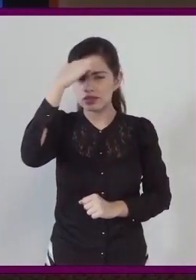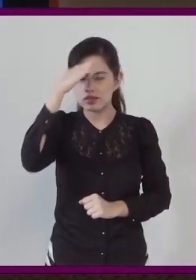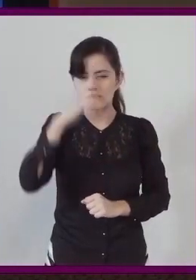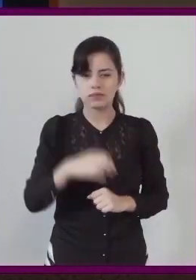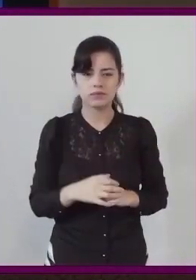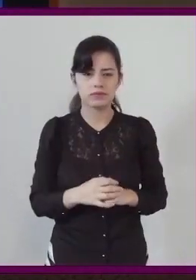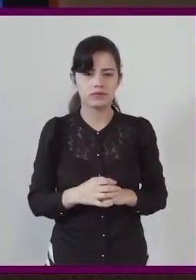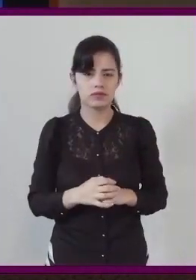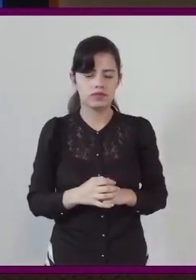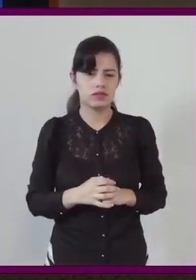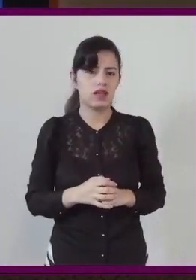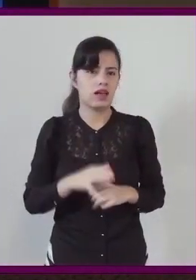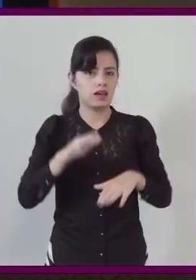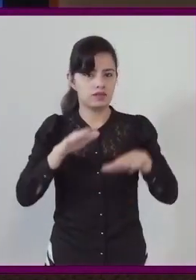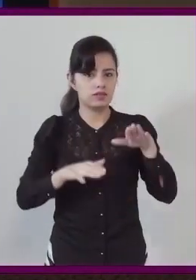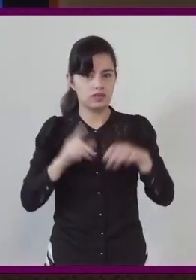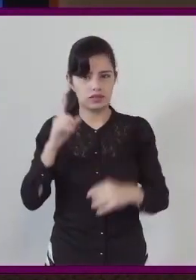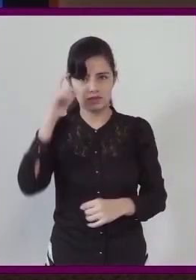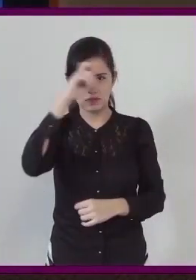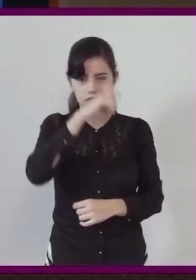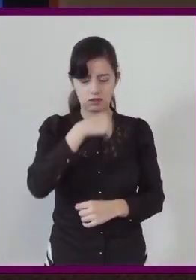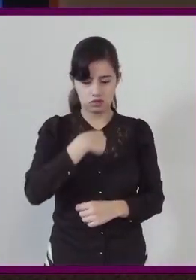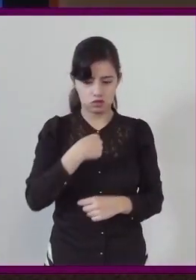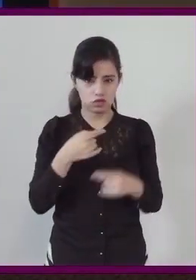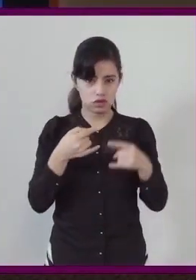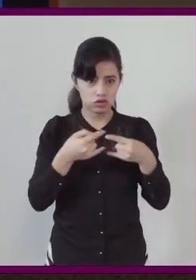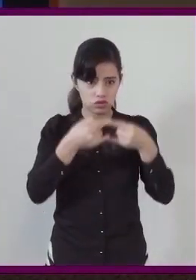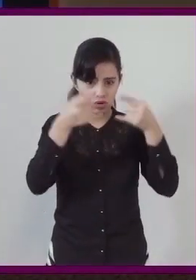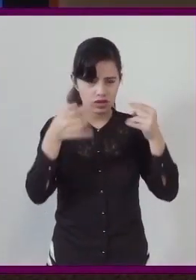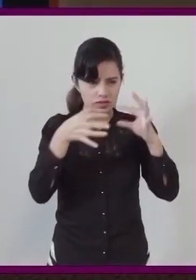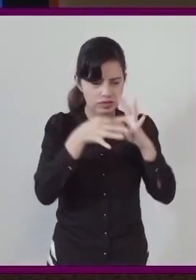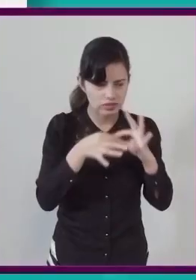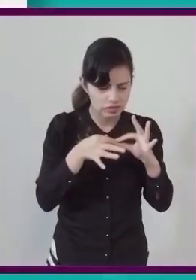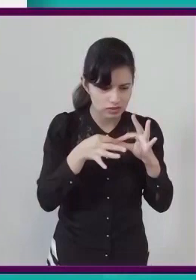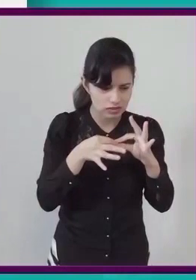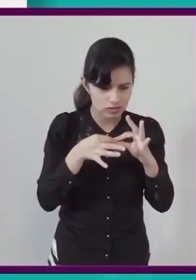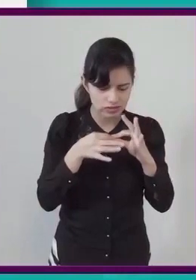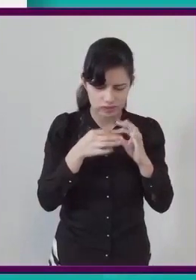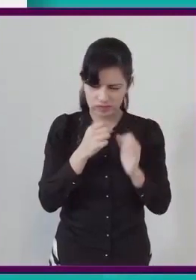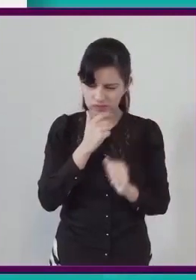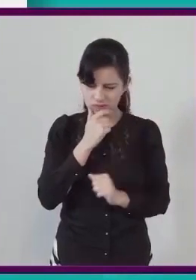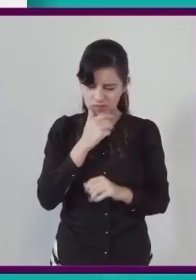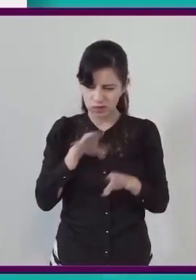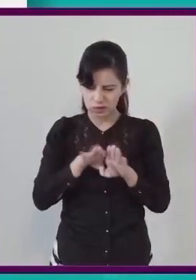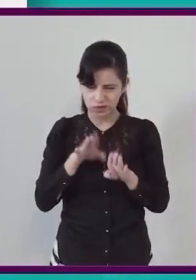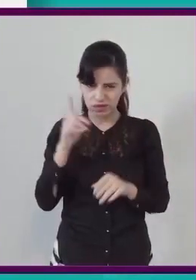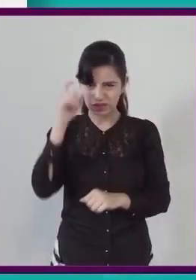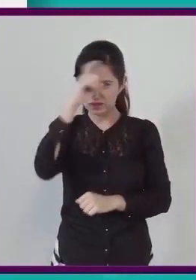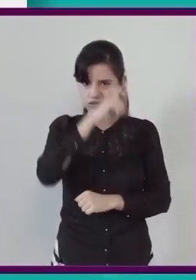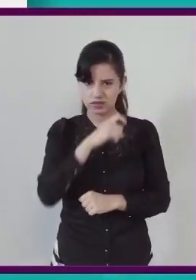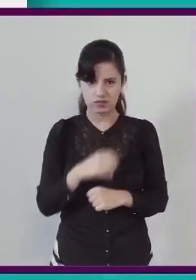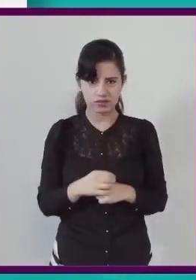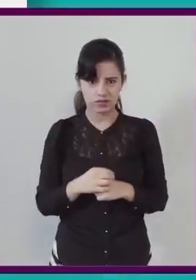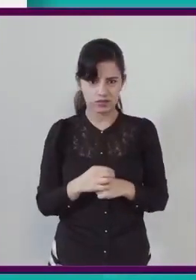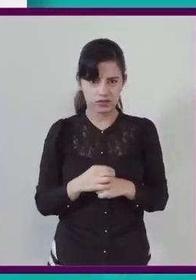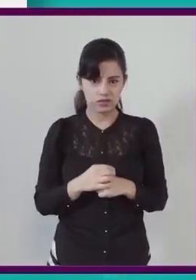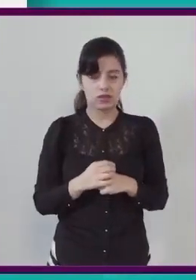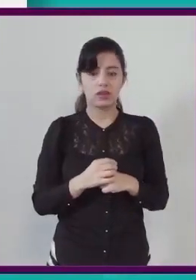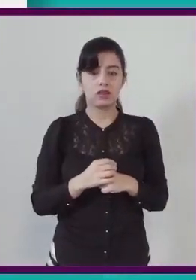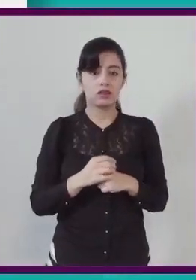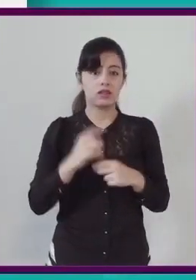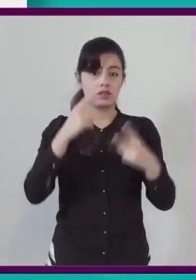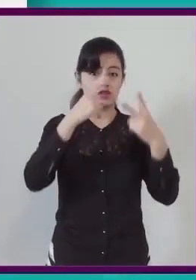más compleja que las historias que tenemos para nombrarlas, ¿no? De la misma forma que es imposible que quepan todas